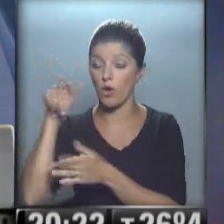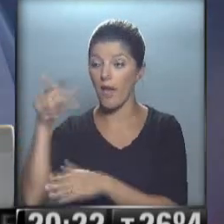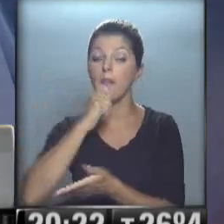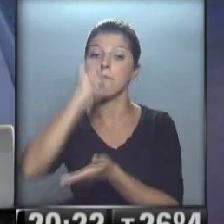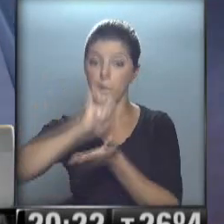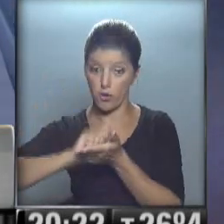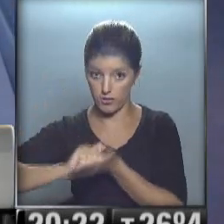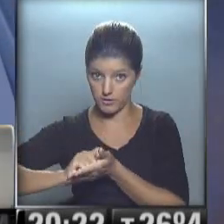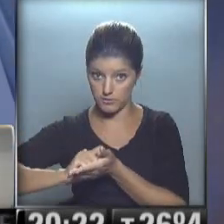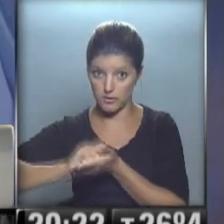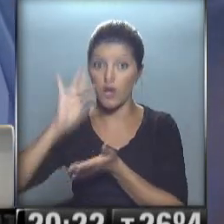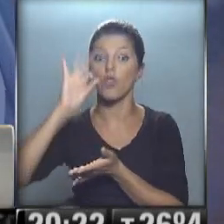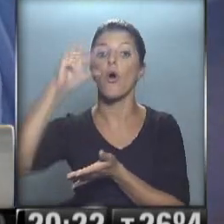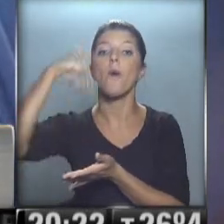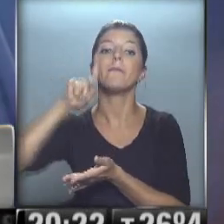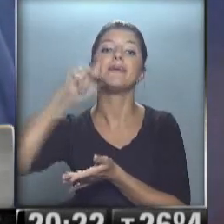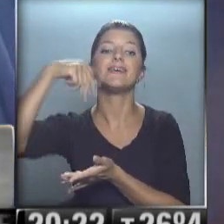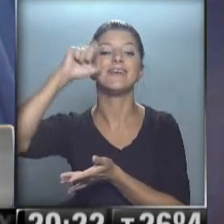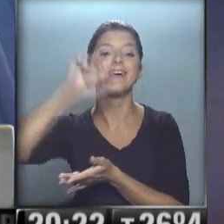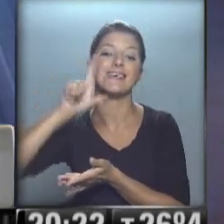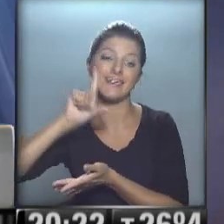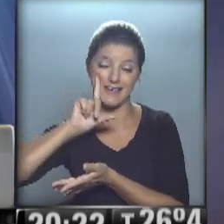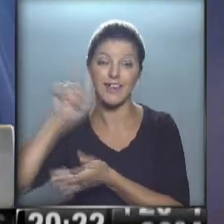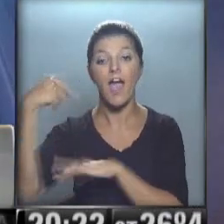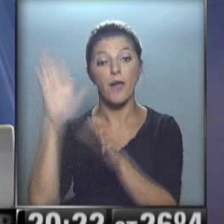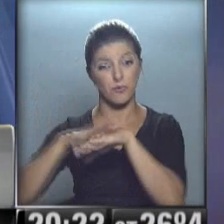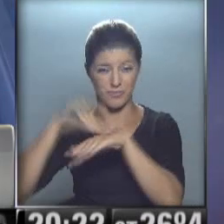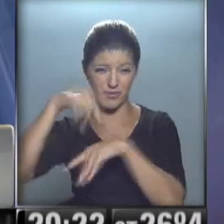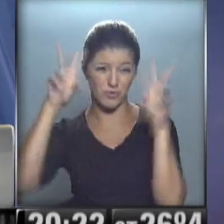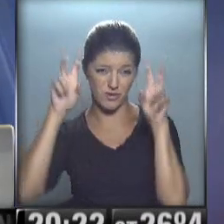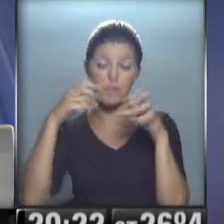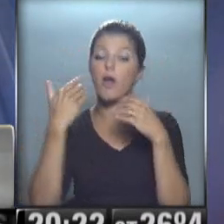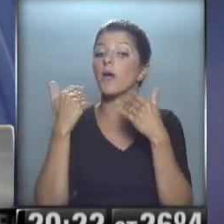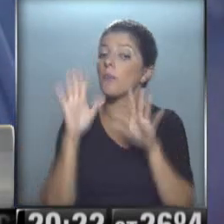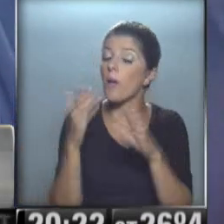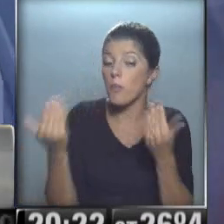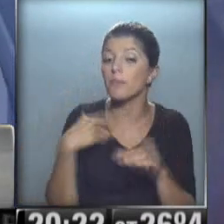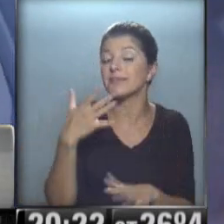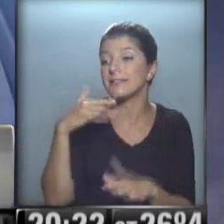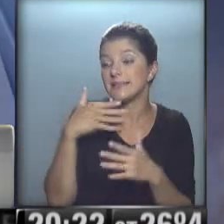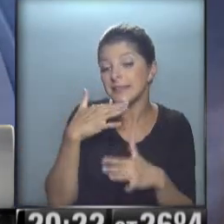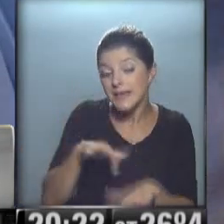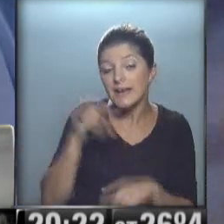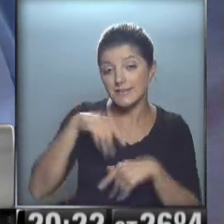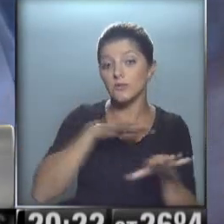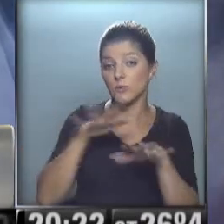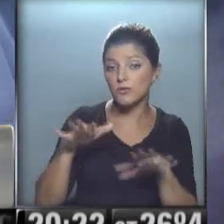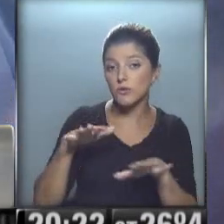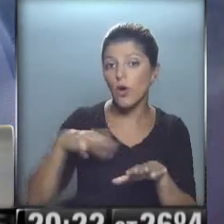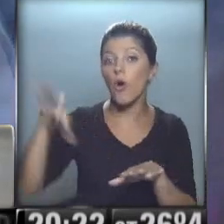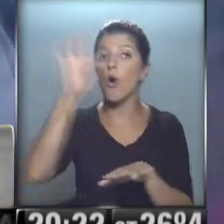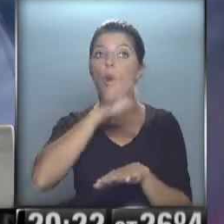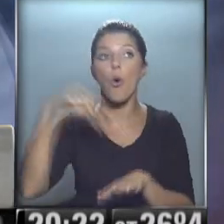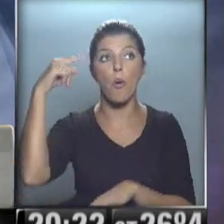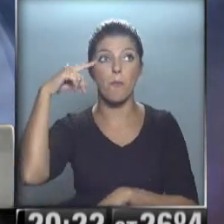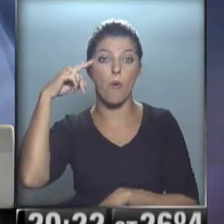periodista, Diego Dominelli, que se ocupa de estos temas y que por ahí podríamos desentrañar este misterio o por lo menos elaborar